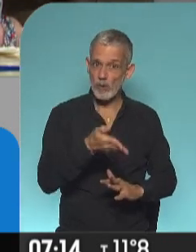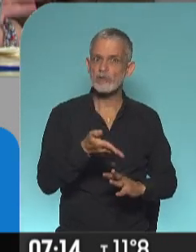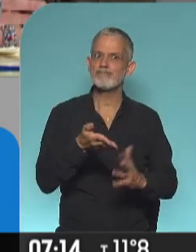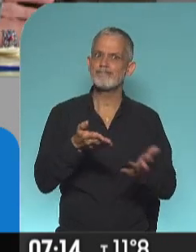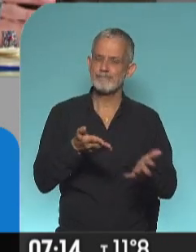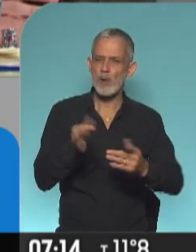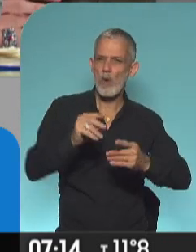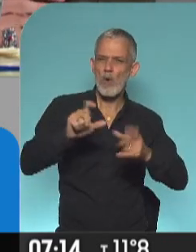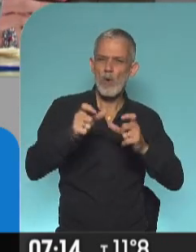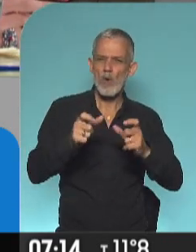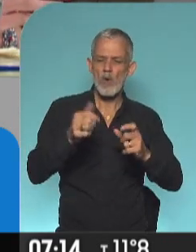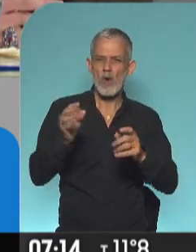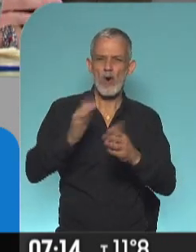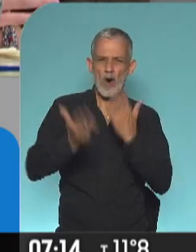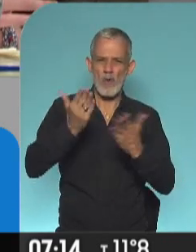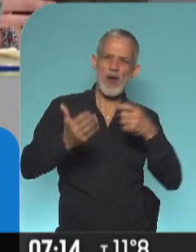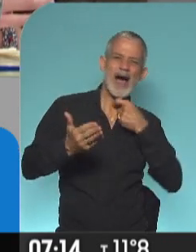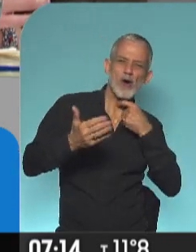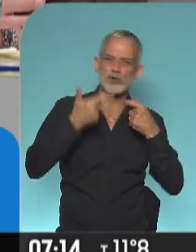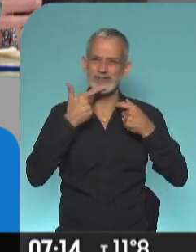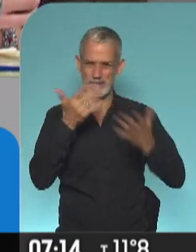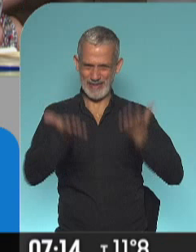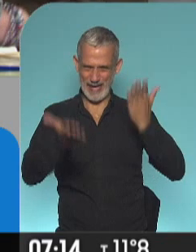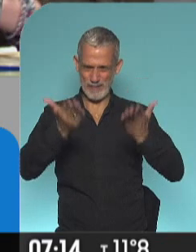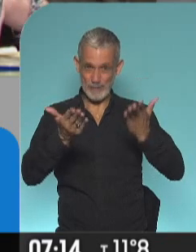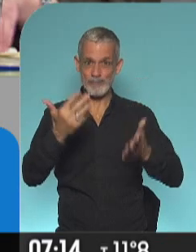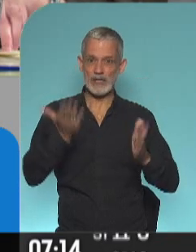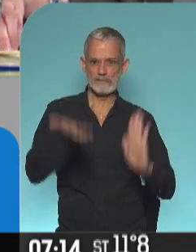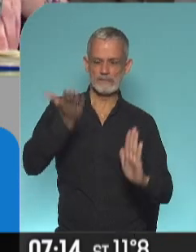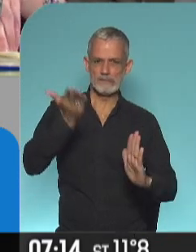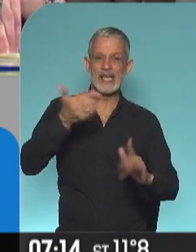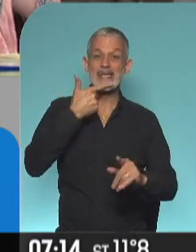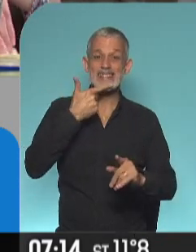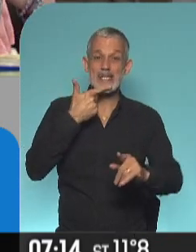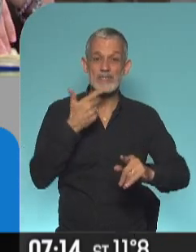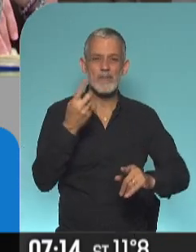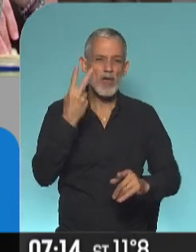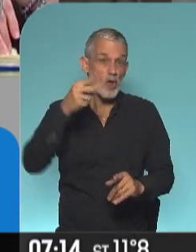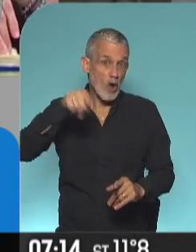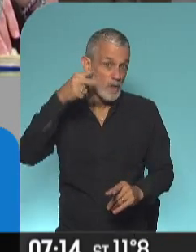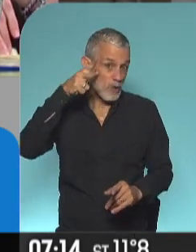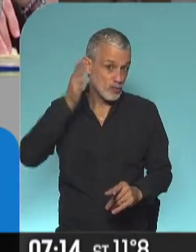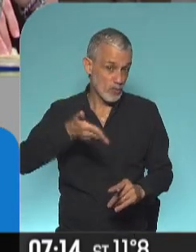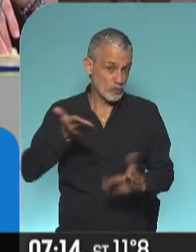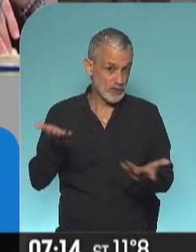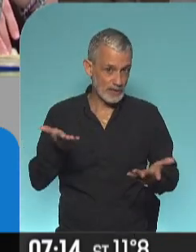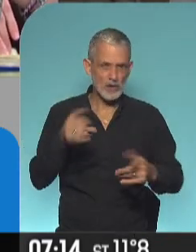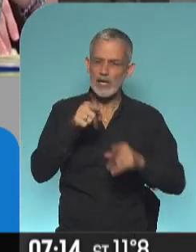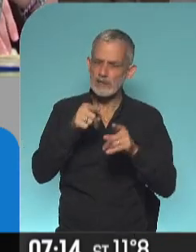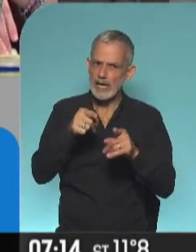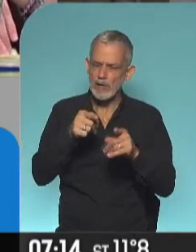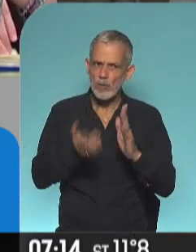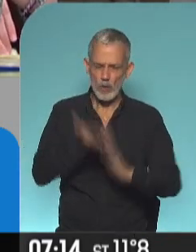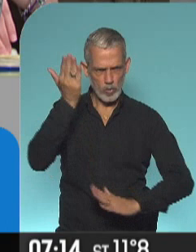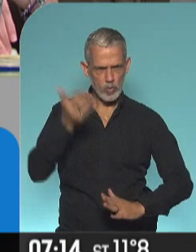cuánto aumentó contra el mes anterior. Recordemos que la inflación de septiembre había sido 2,8%, es decir, está